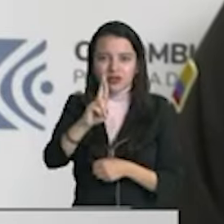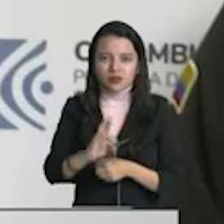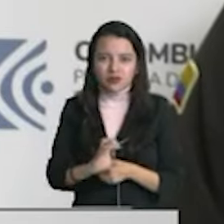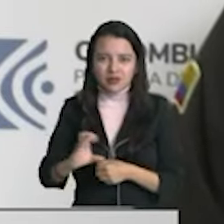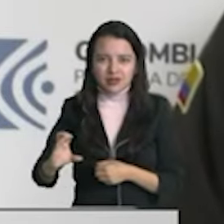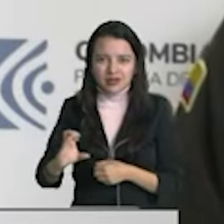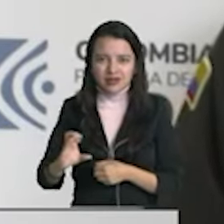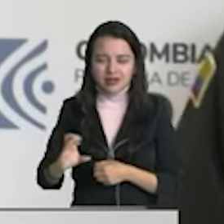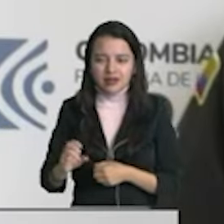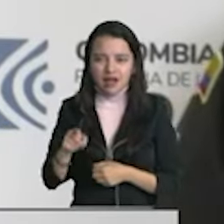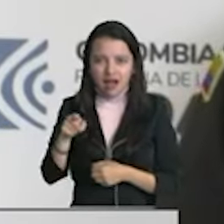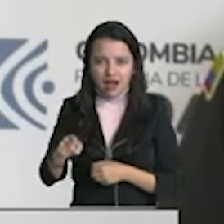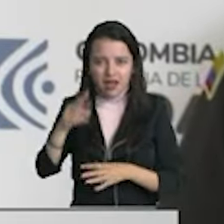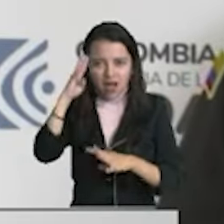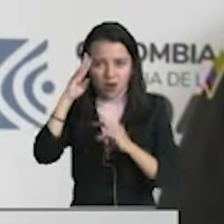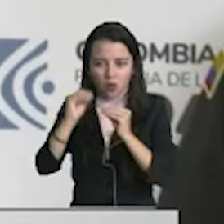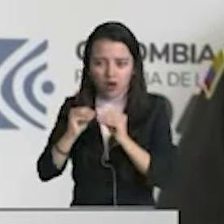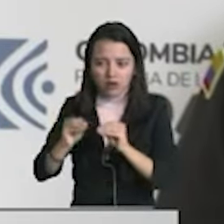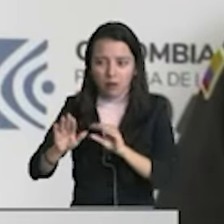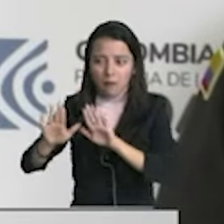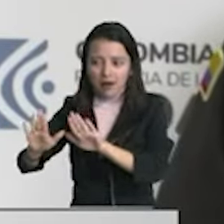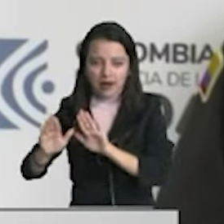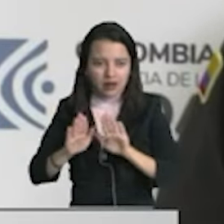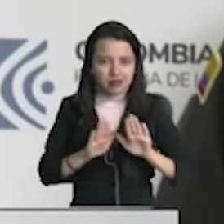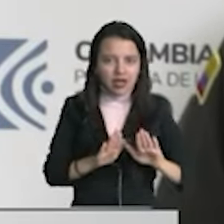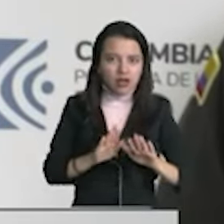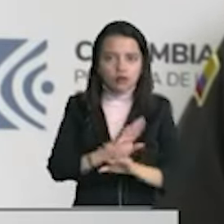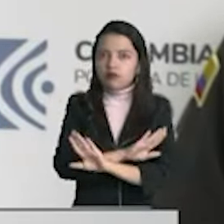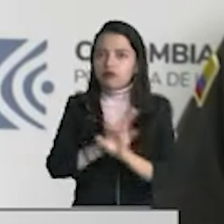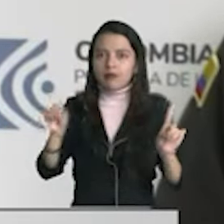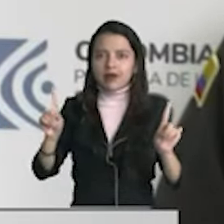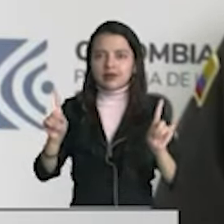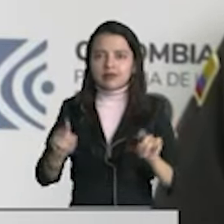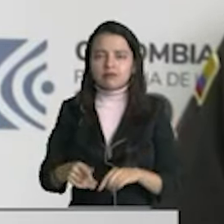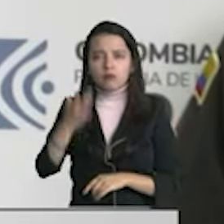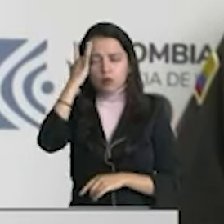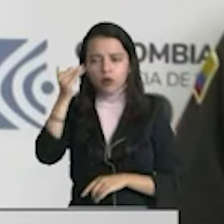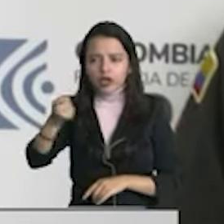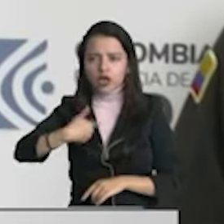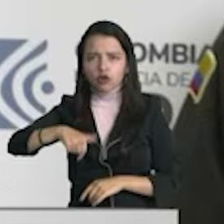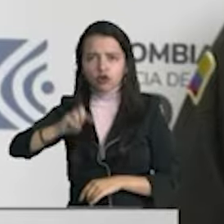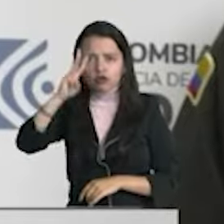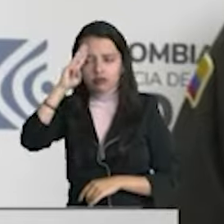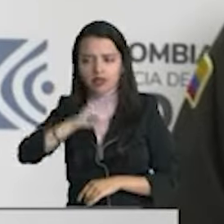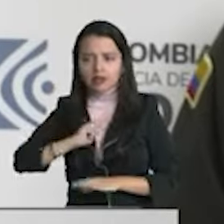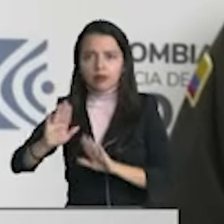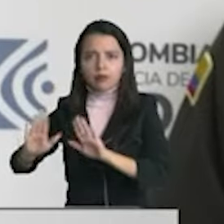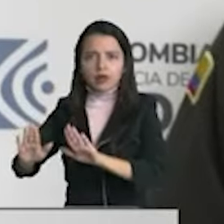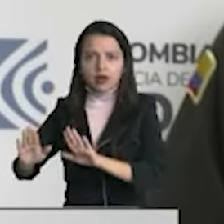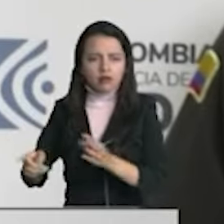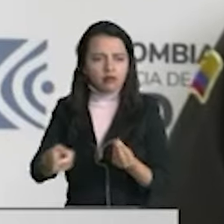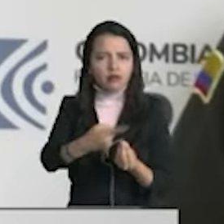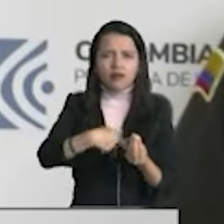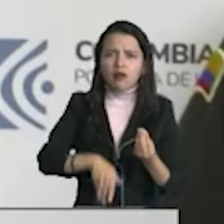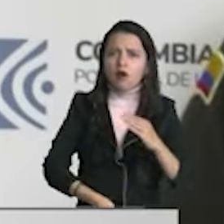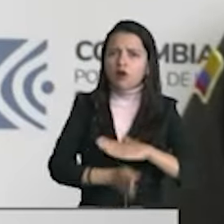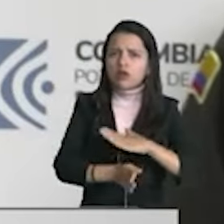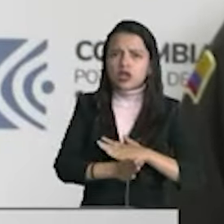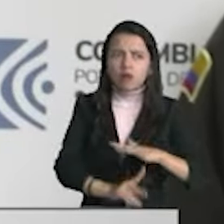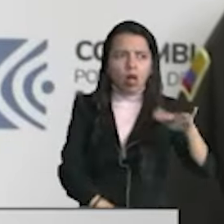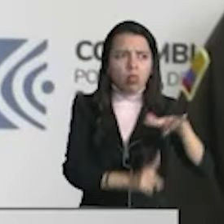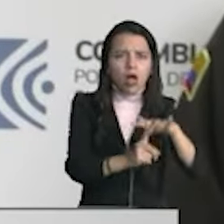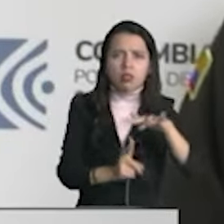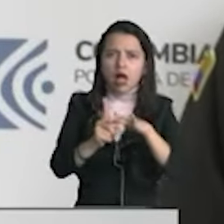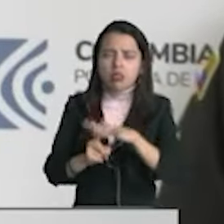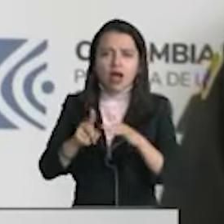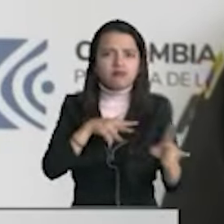Lo que ha mostrado esta organización criminal en esta región del país, los ataques que ha